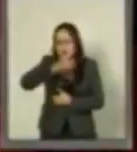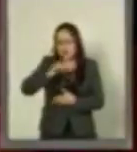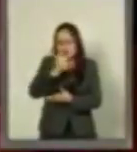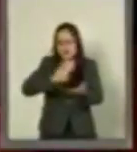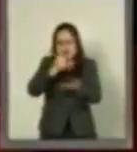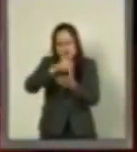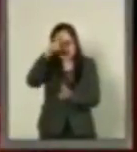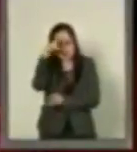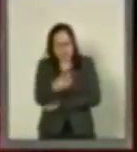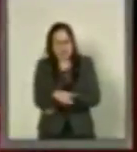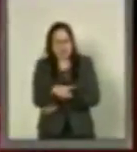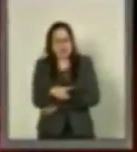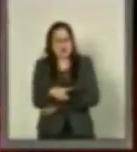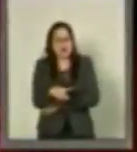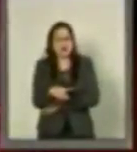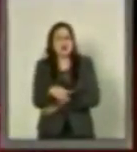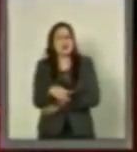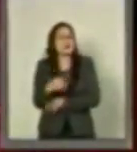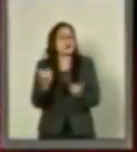Ciudad de México,